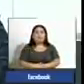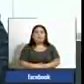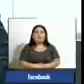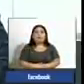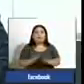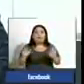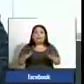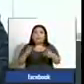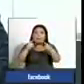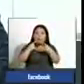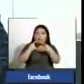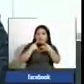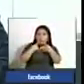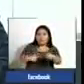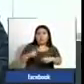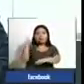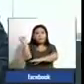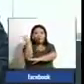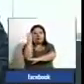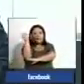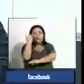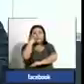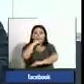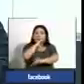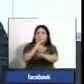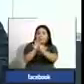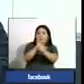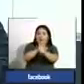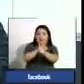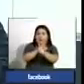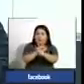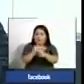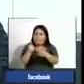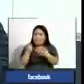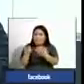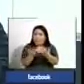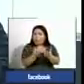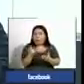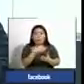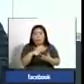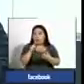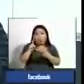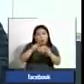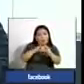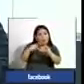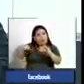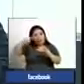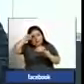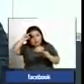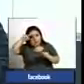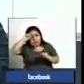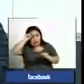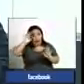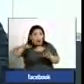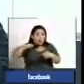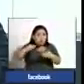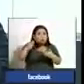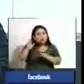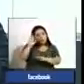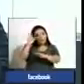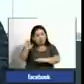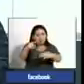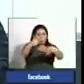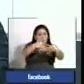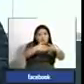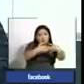Debido a la declaración de emergencia nacional por el COVID-19, miles de personas no están asistiendo a sus trabajos en cumplimiento a la cuarentena